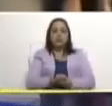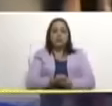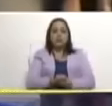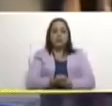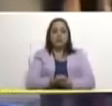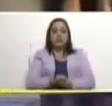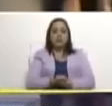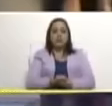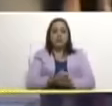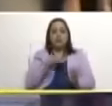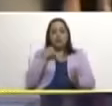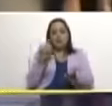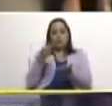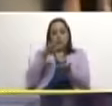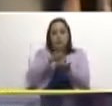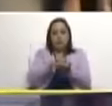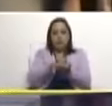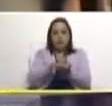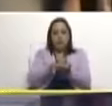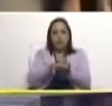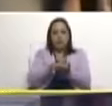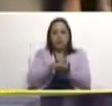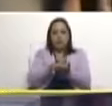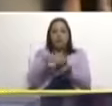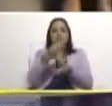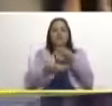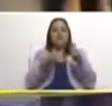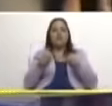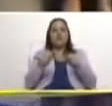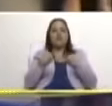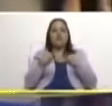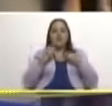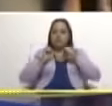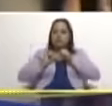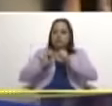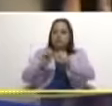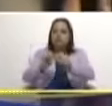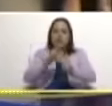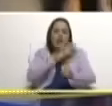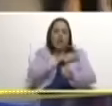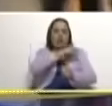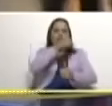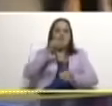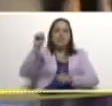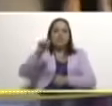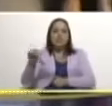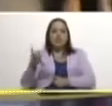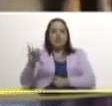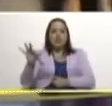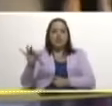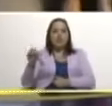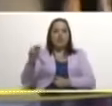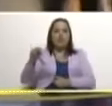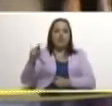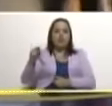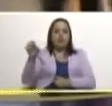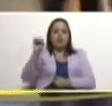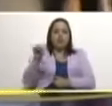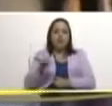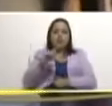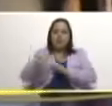plano y pasó una vida inmortal el general Sifonte. Y cuando lo despedían sus